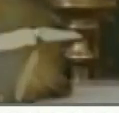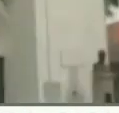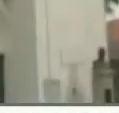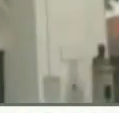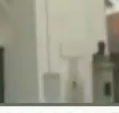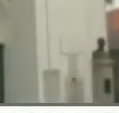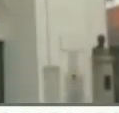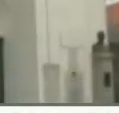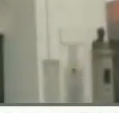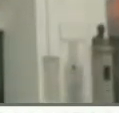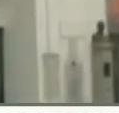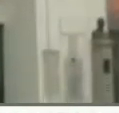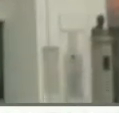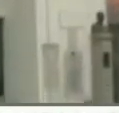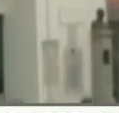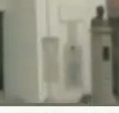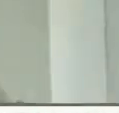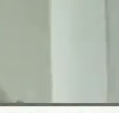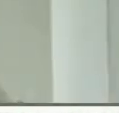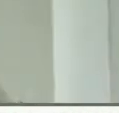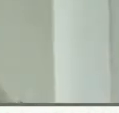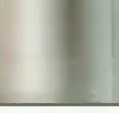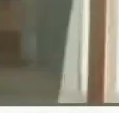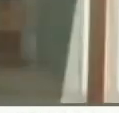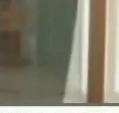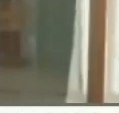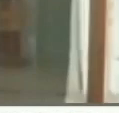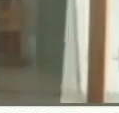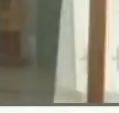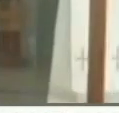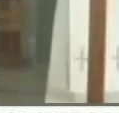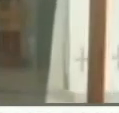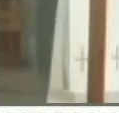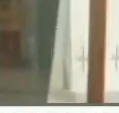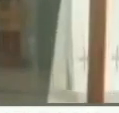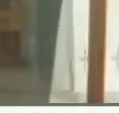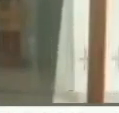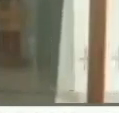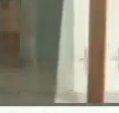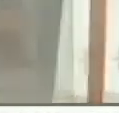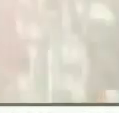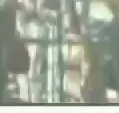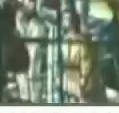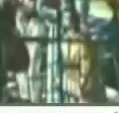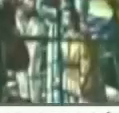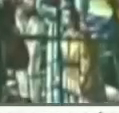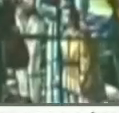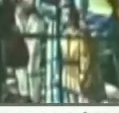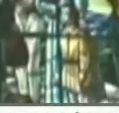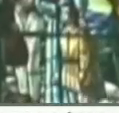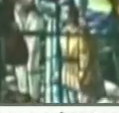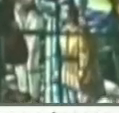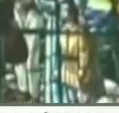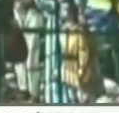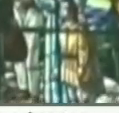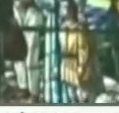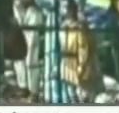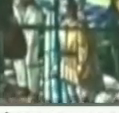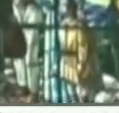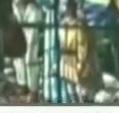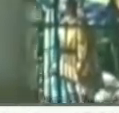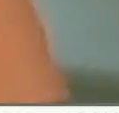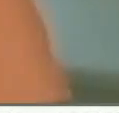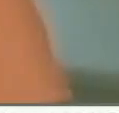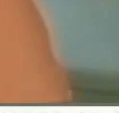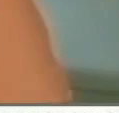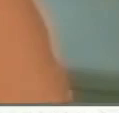del país, con transmisión simultánea de radio y televisión, para hacer de cada hogar un templo y elevar